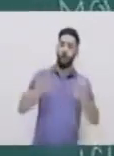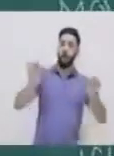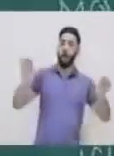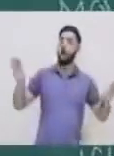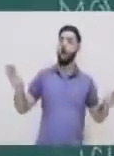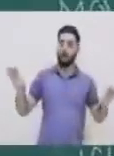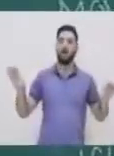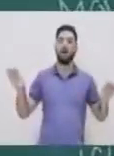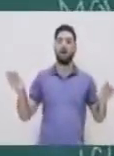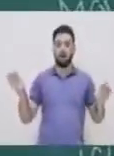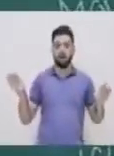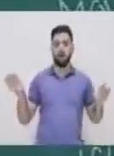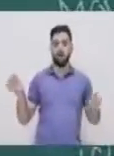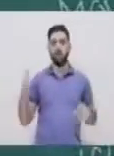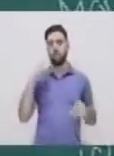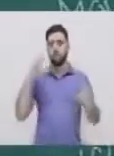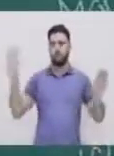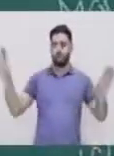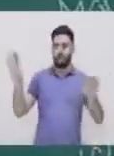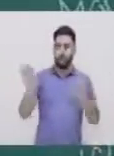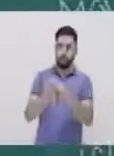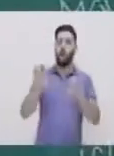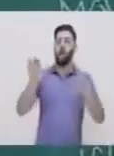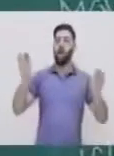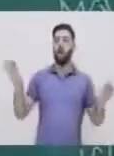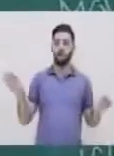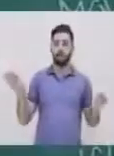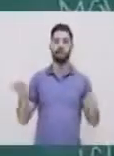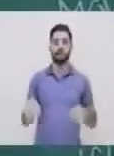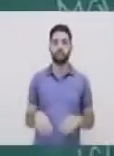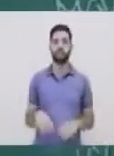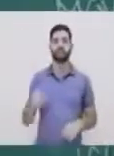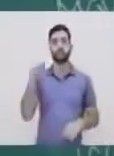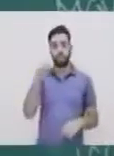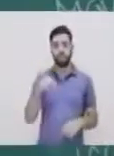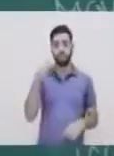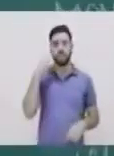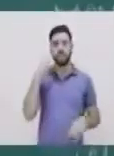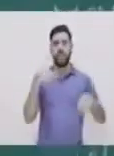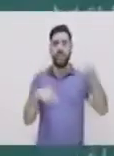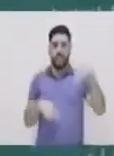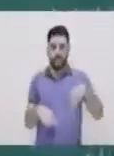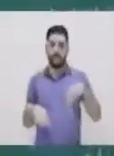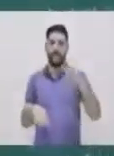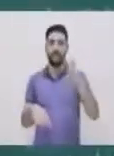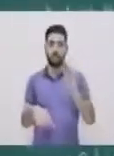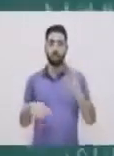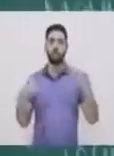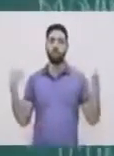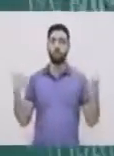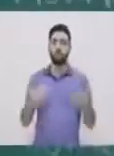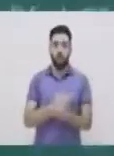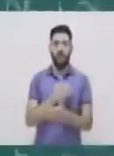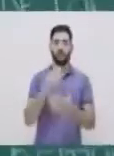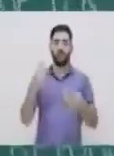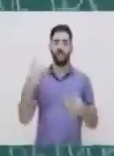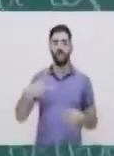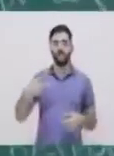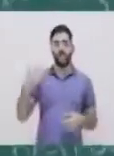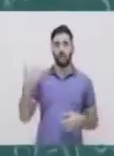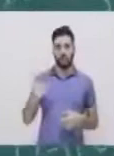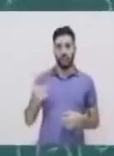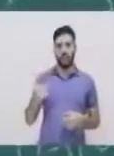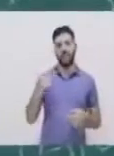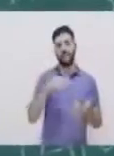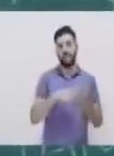cada lado de la otra, ¿sí? En posiciones contrarias. La masa 2 ahora tendrá una nueva velocidad, una velocidad